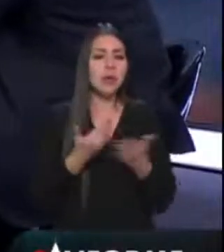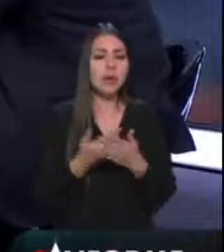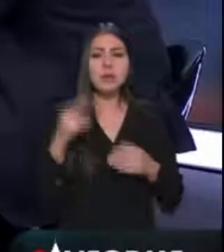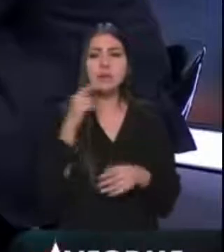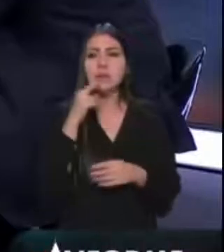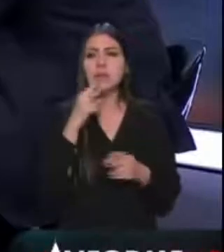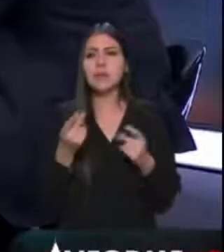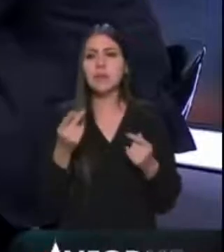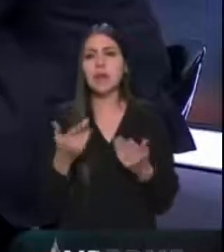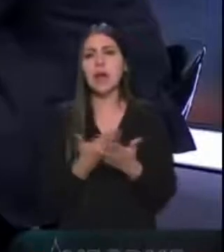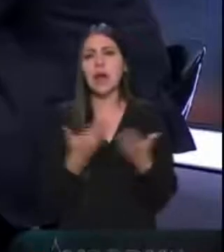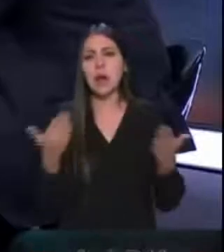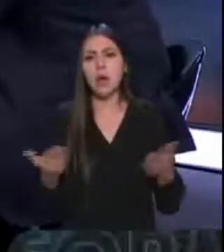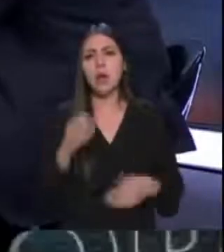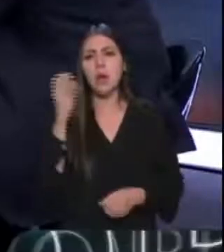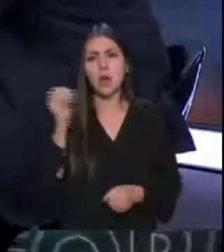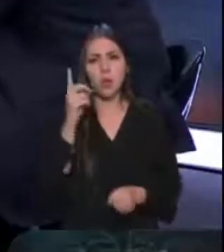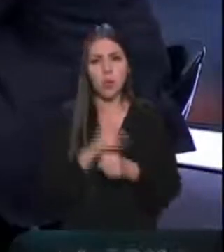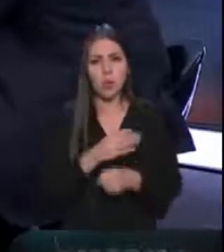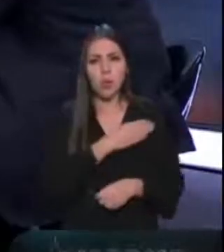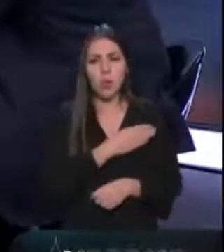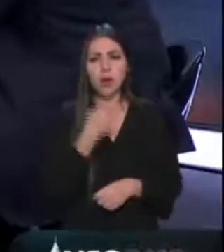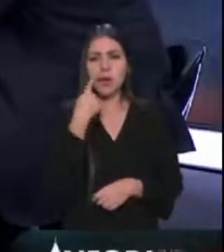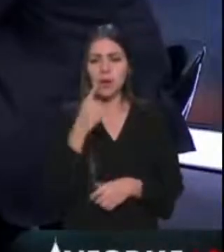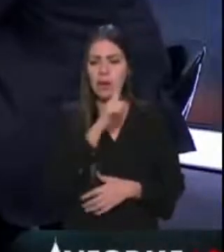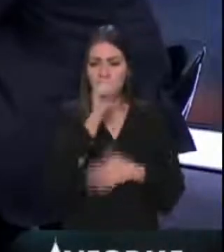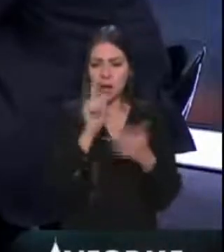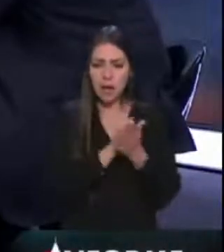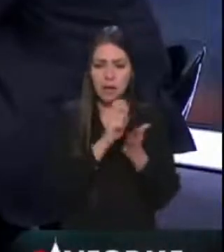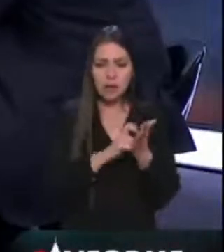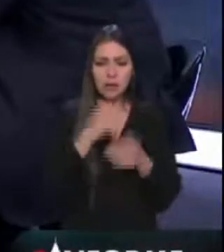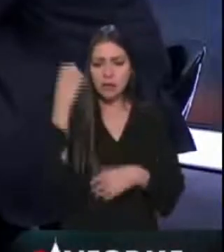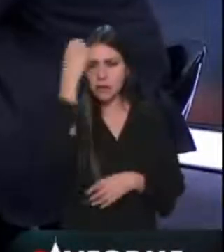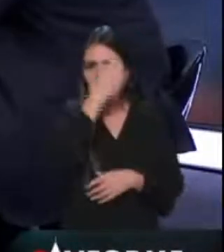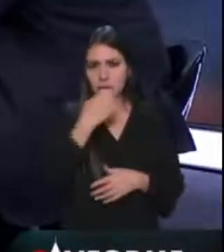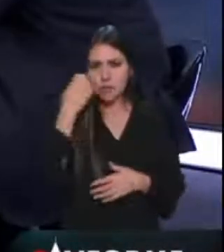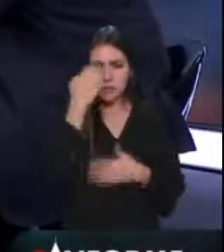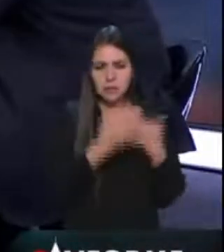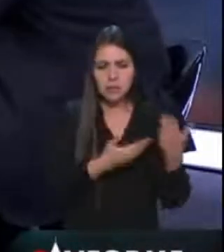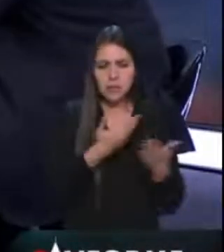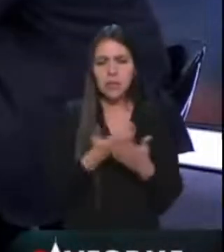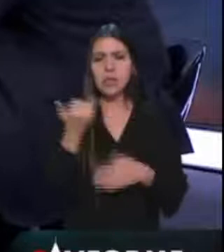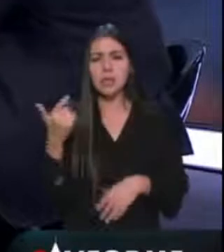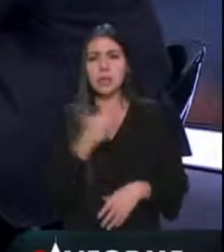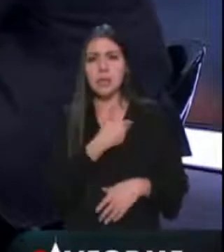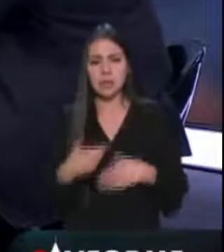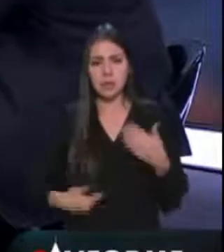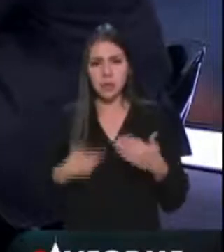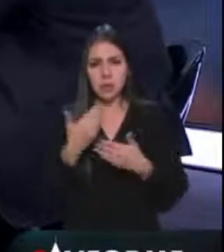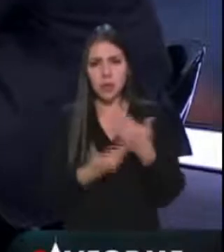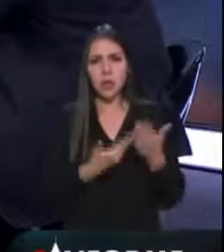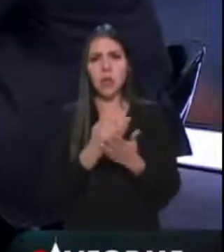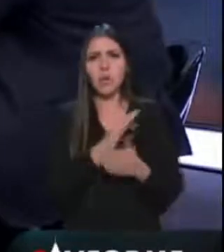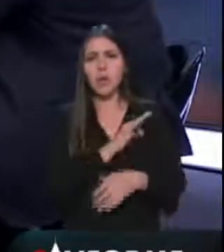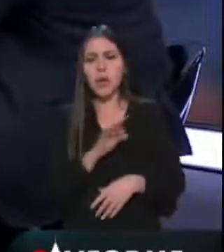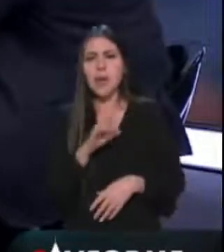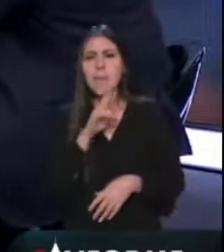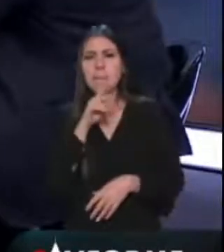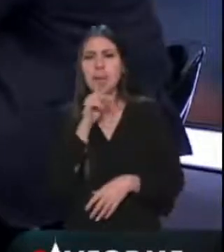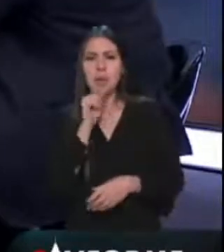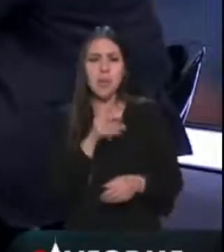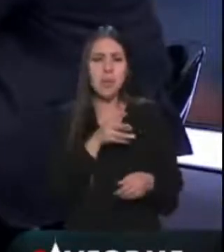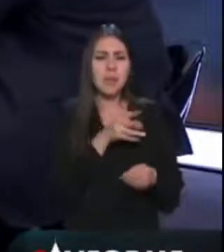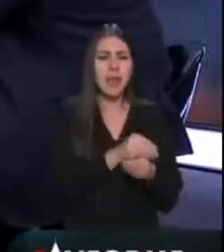una muy buena oportunidad tanto de revisar esa reforma como de que la que el presidente proponga tenga unos mejores componentes. No